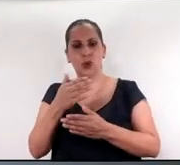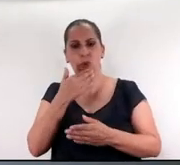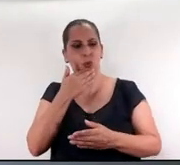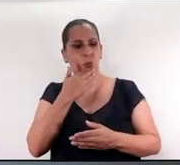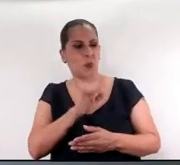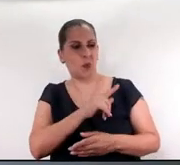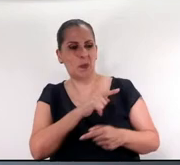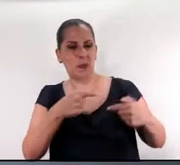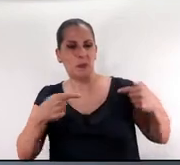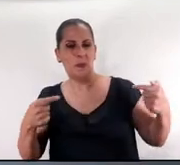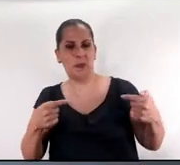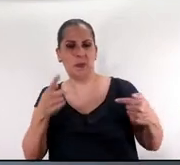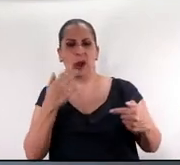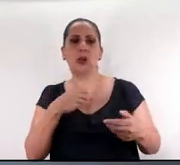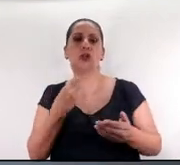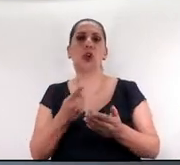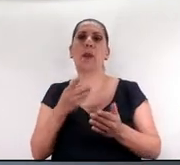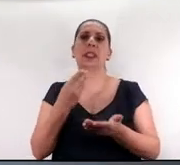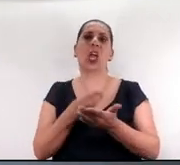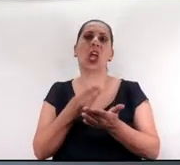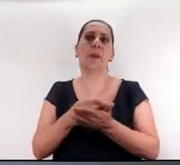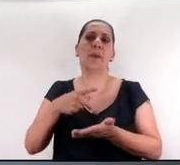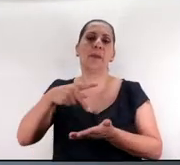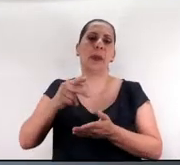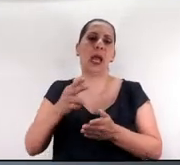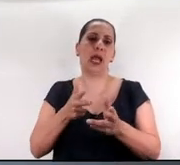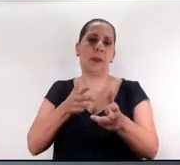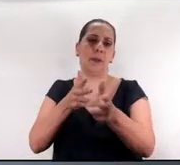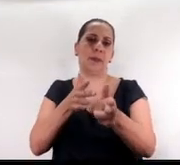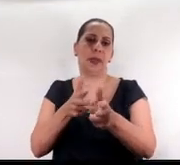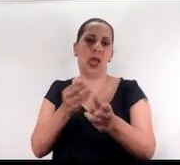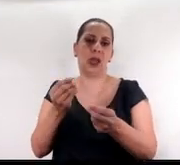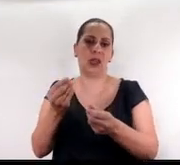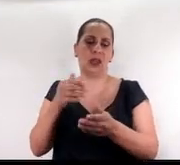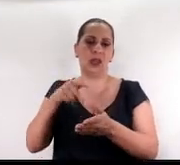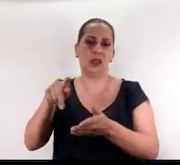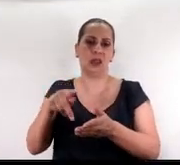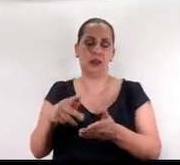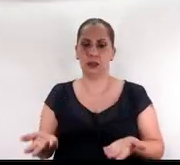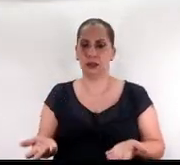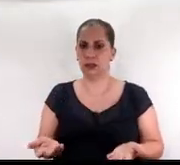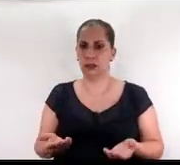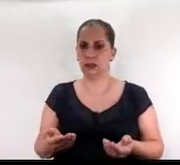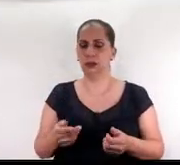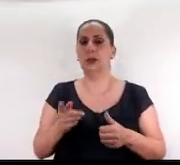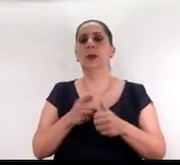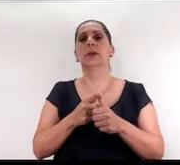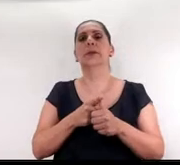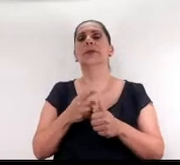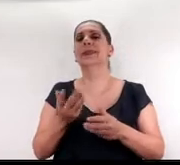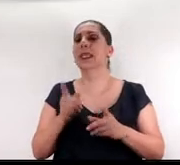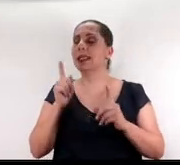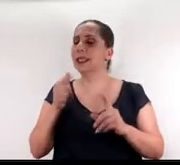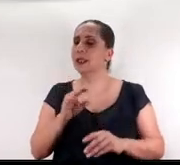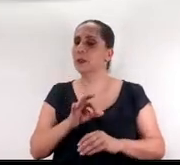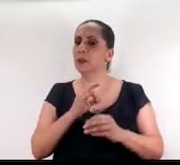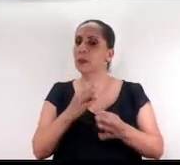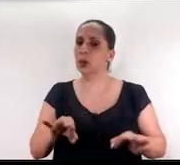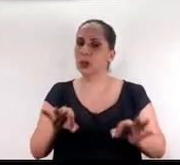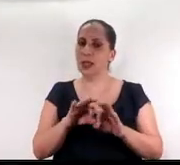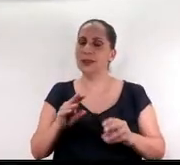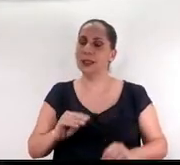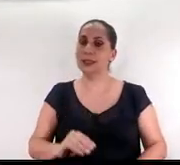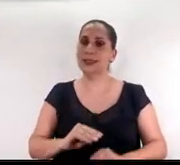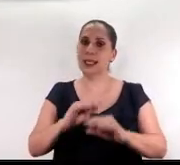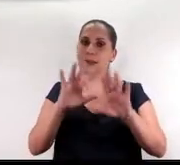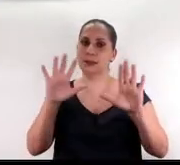que es algo más allá de cobrar los peajes? Bueno, una cuestión principal es la transparencia. Yo debo decir que yo redacté desde